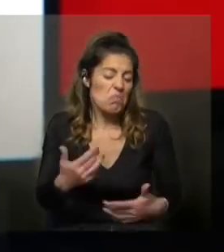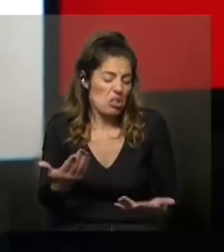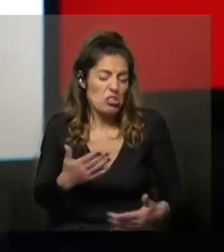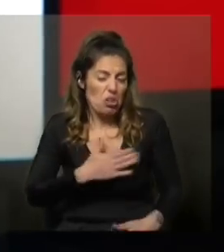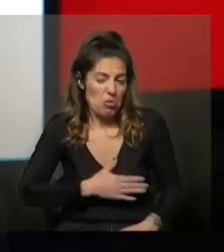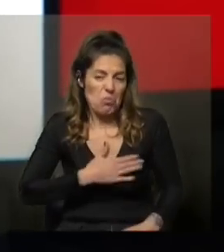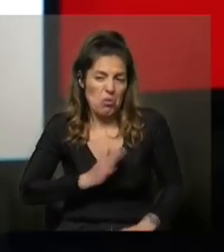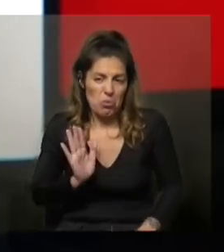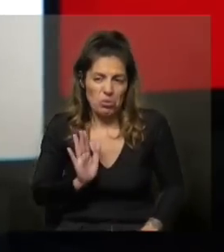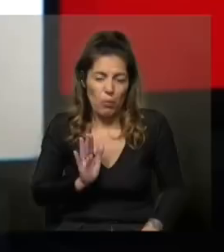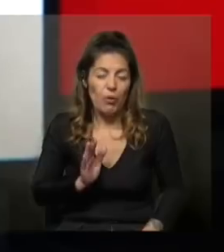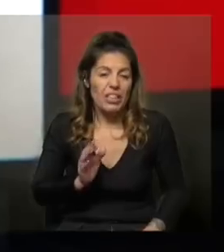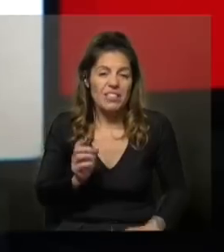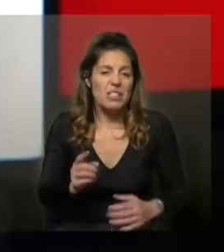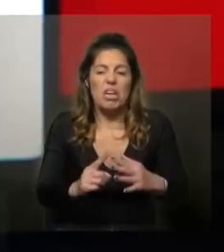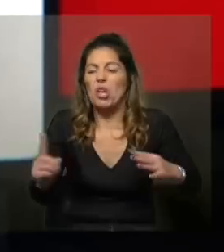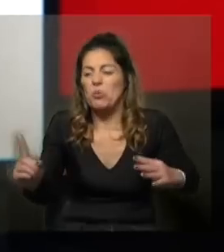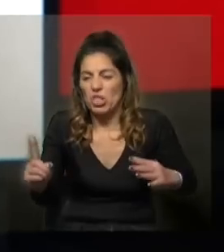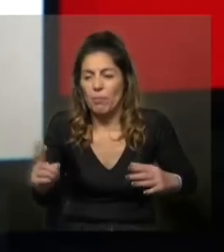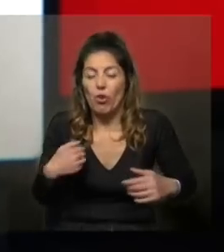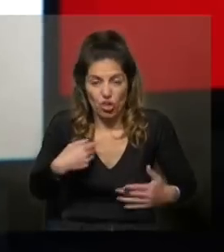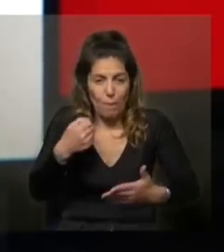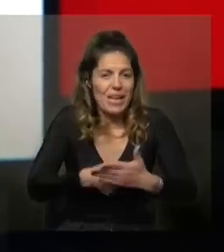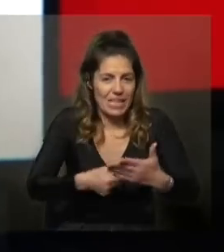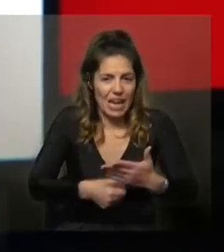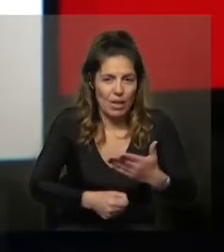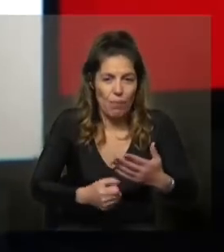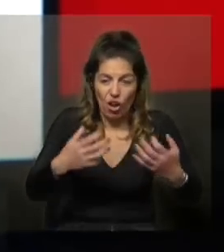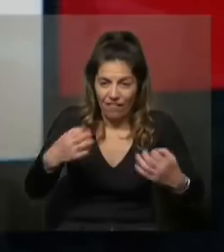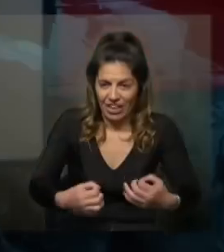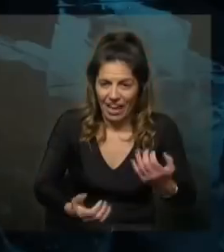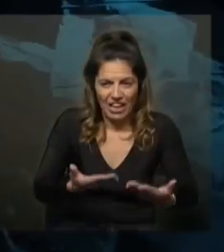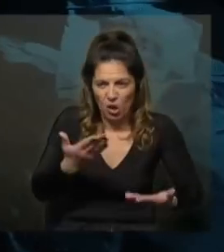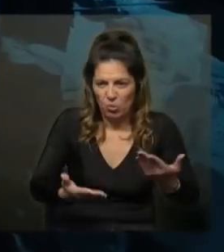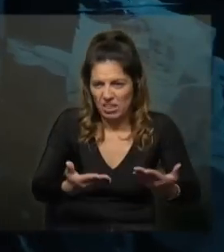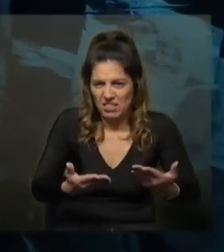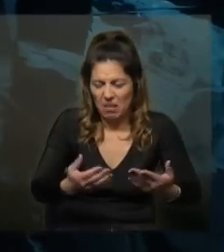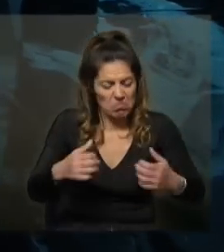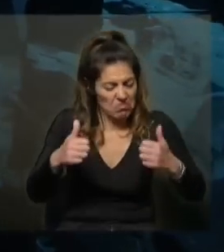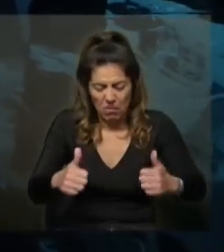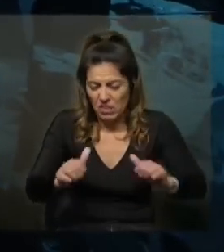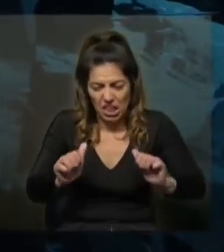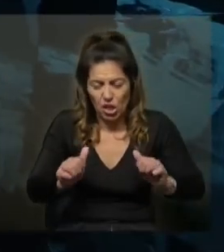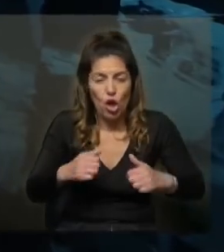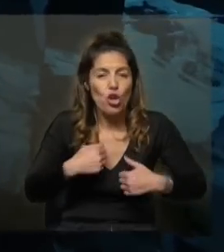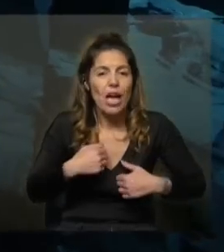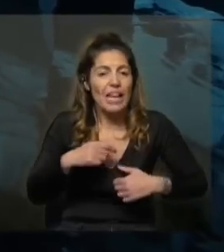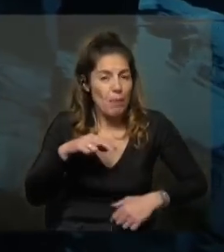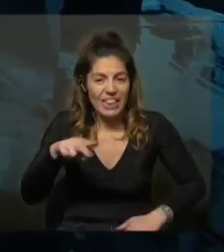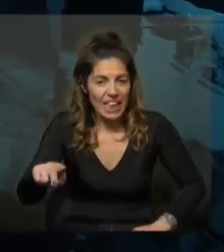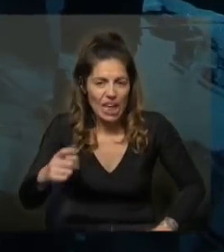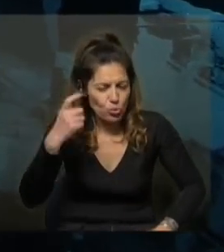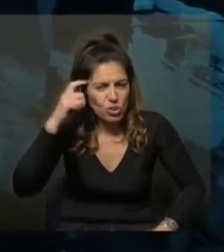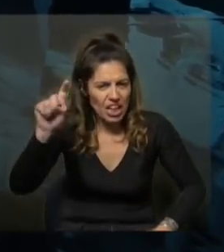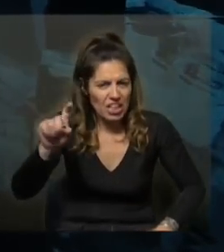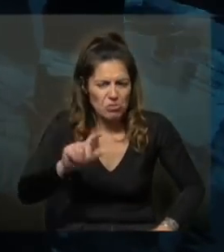pelear por la verdadera justicia que me excluyan este está bien Está bien hay que mantener sus ideales claro no